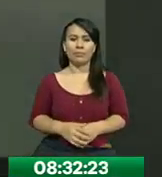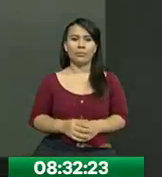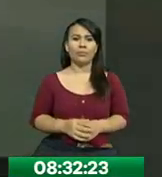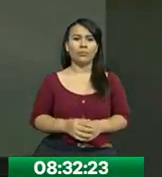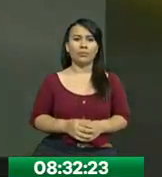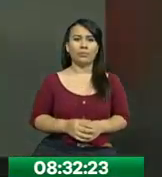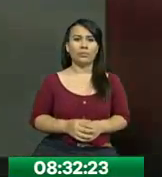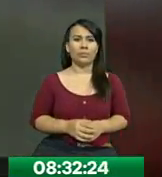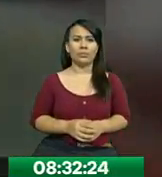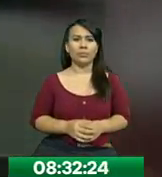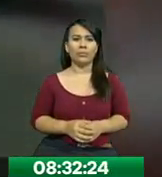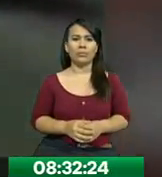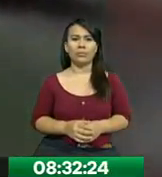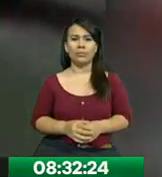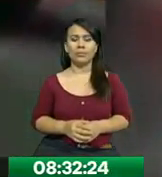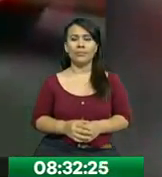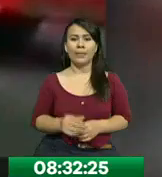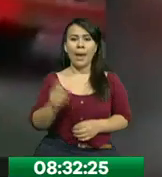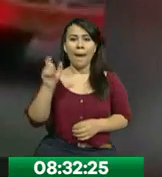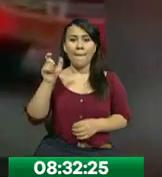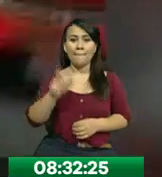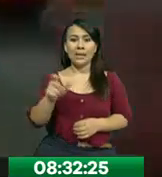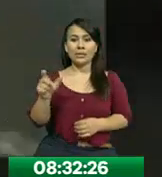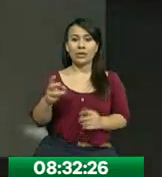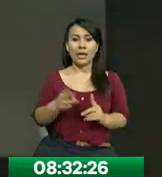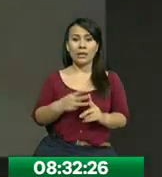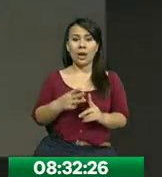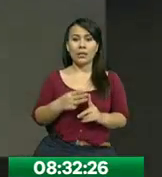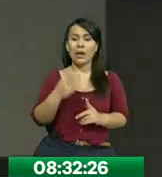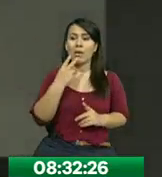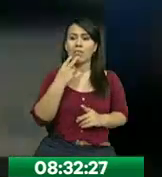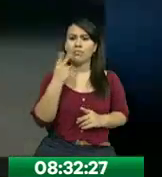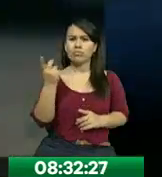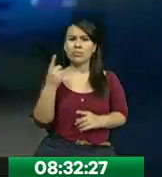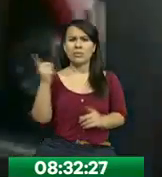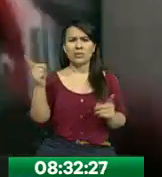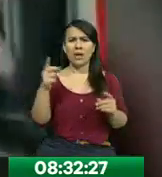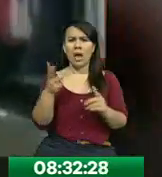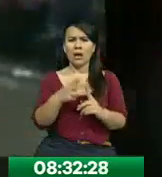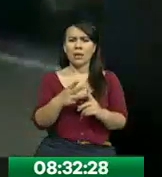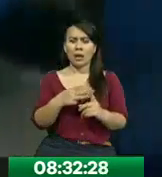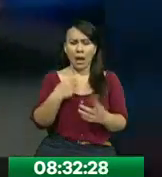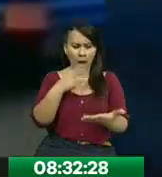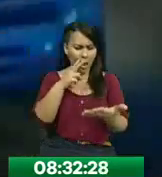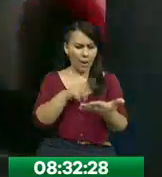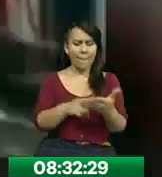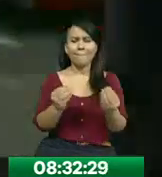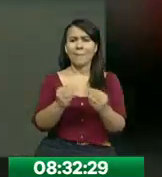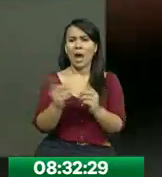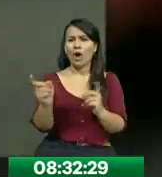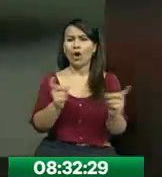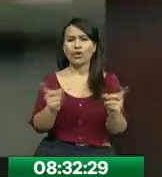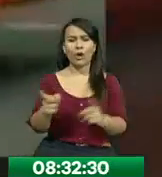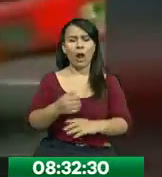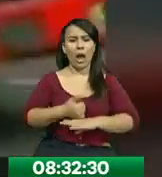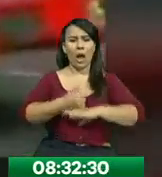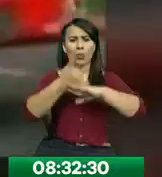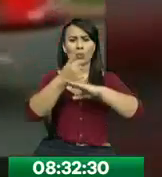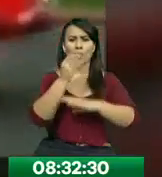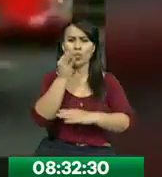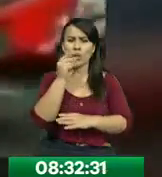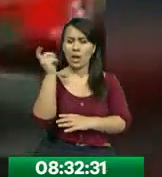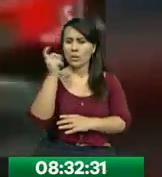¡Lista! Usuarios de redes sociales reaccionaron frente a las imágenes y solicitaron mayor control de las autoridades.